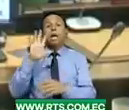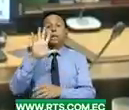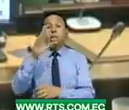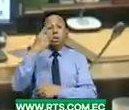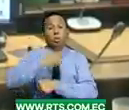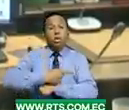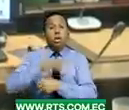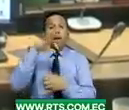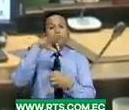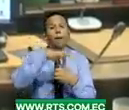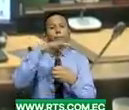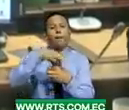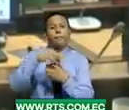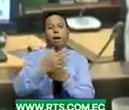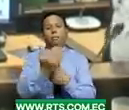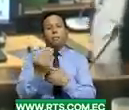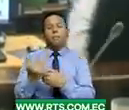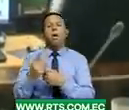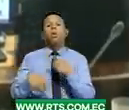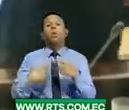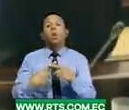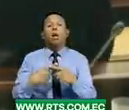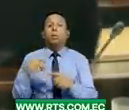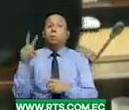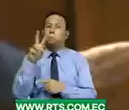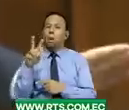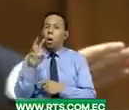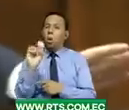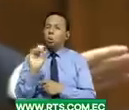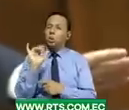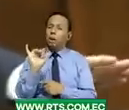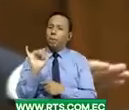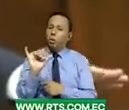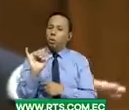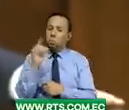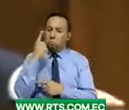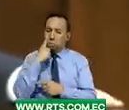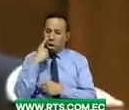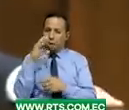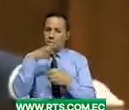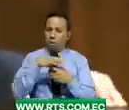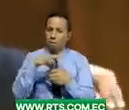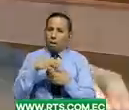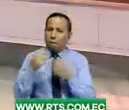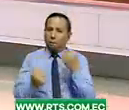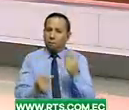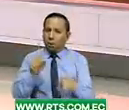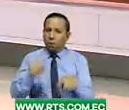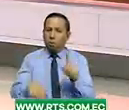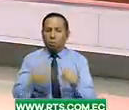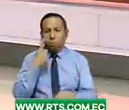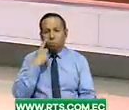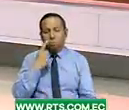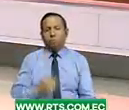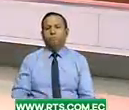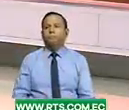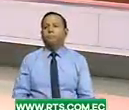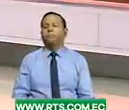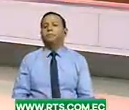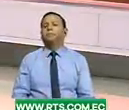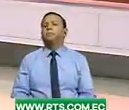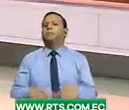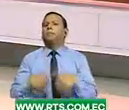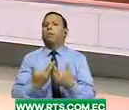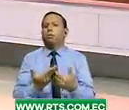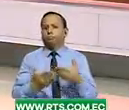que este proceso ocurra el viernes o el sábado, informó Valeria Navarro. Y mientras todo esto